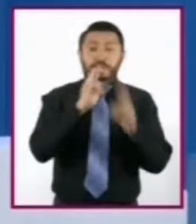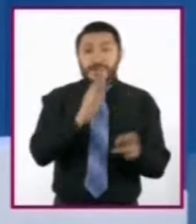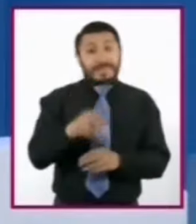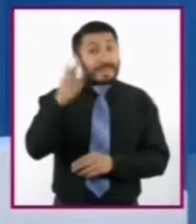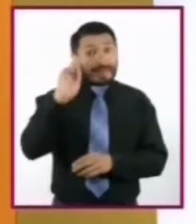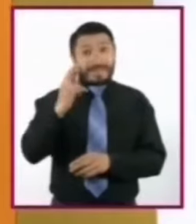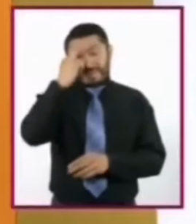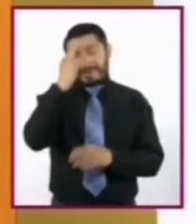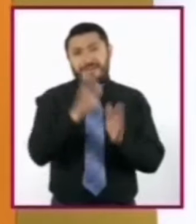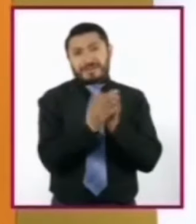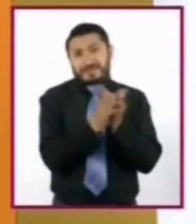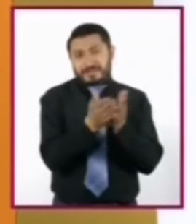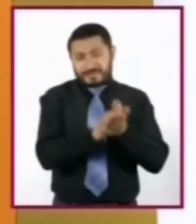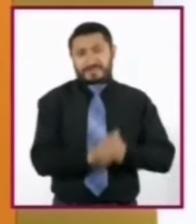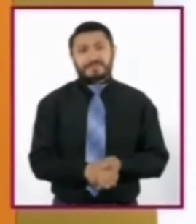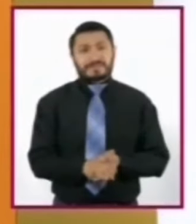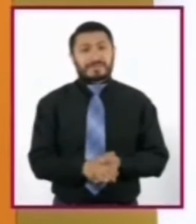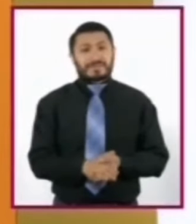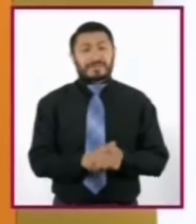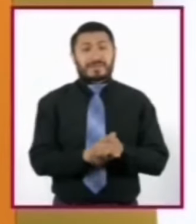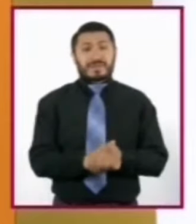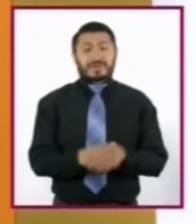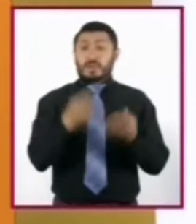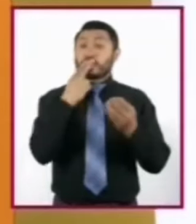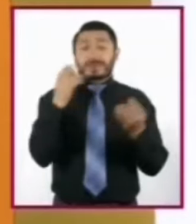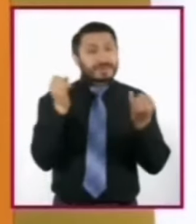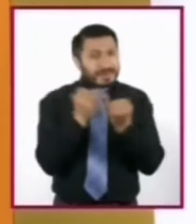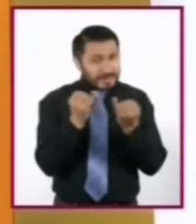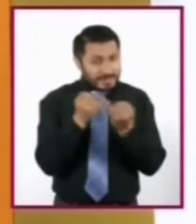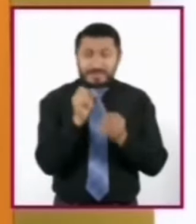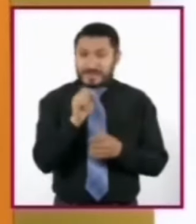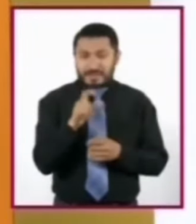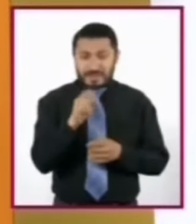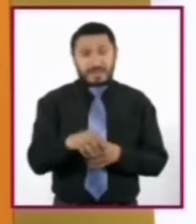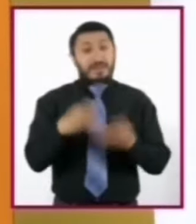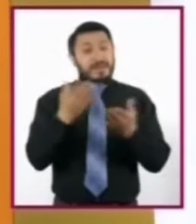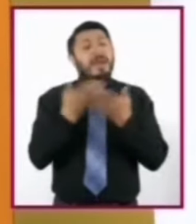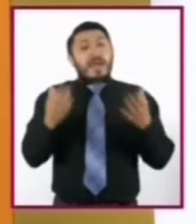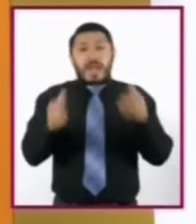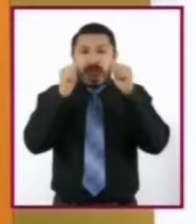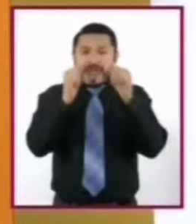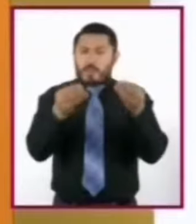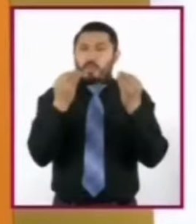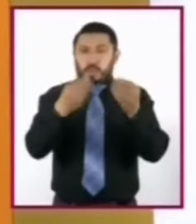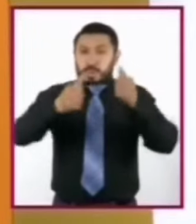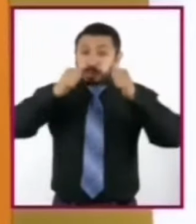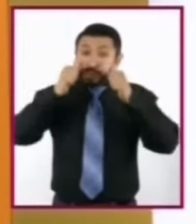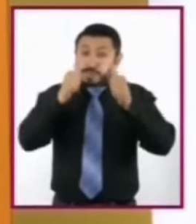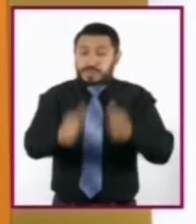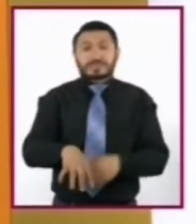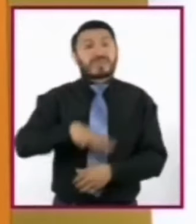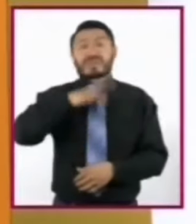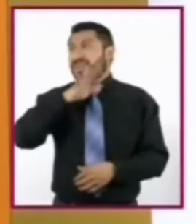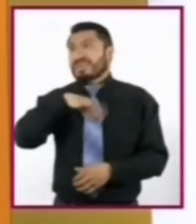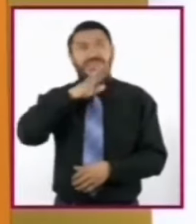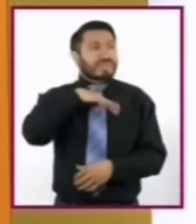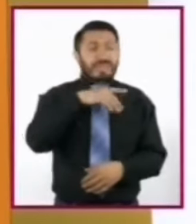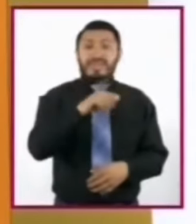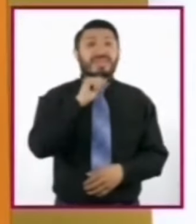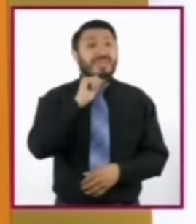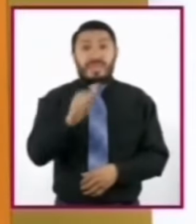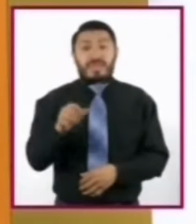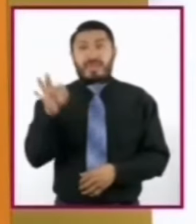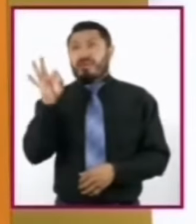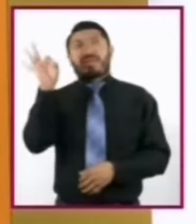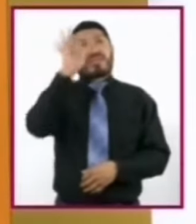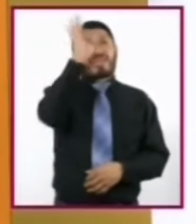texto. Ha llegado la hora de poner mucha atención, pero mucha atención. Nada de distraerse con la mosca que